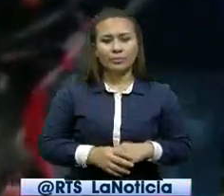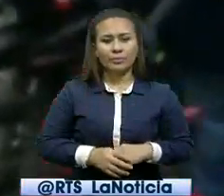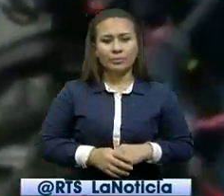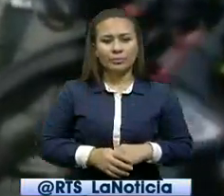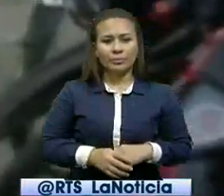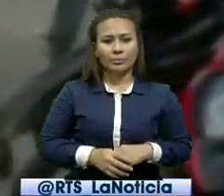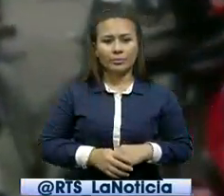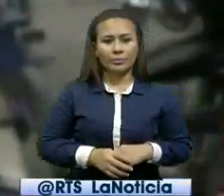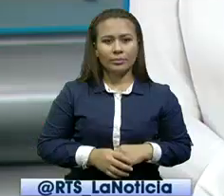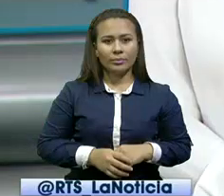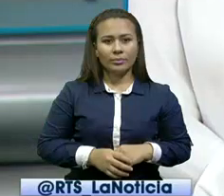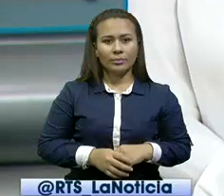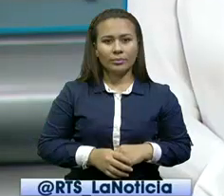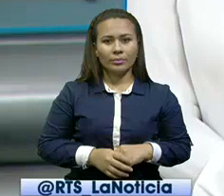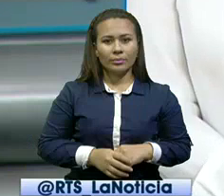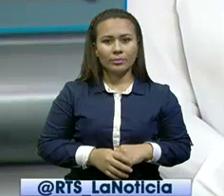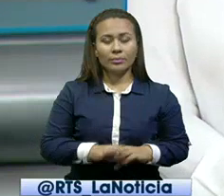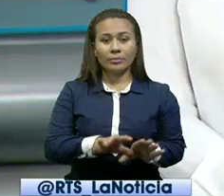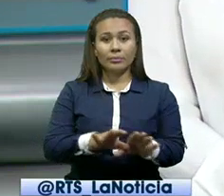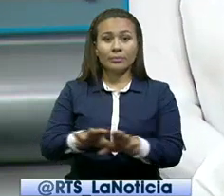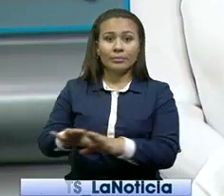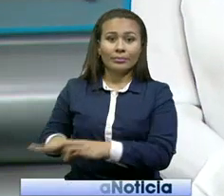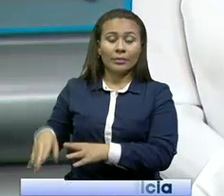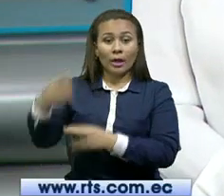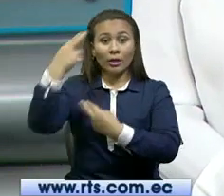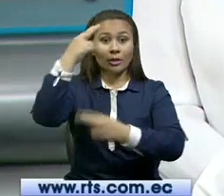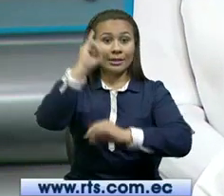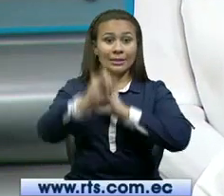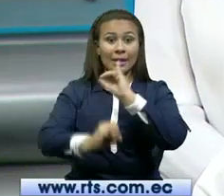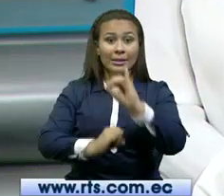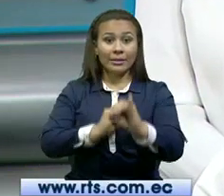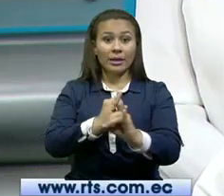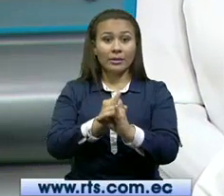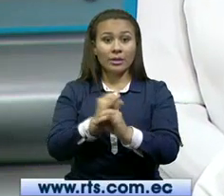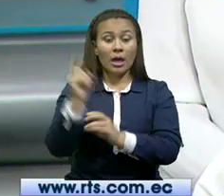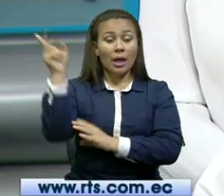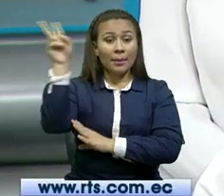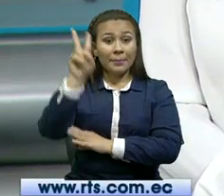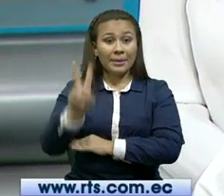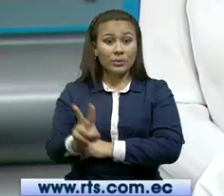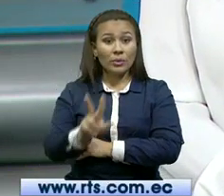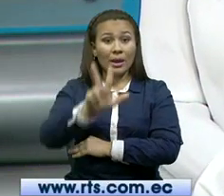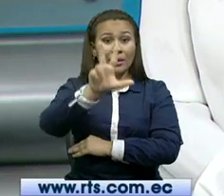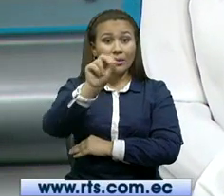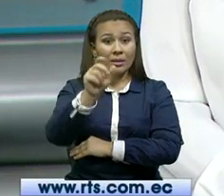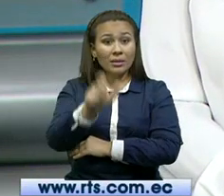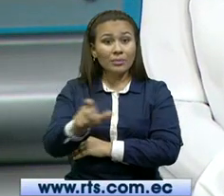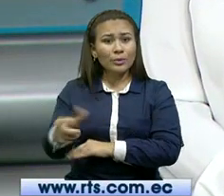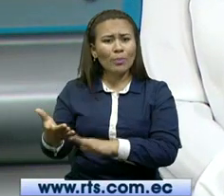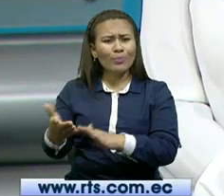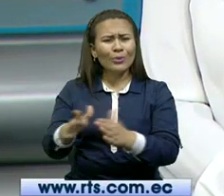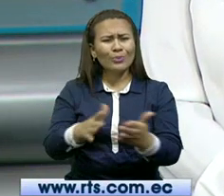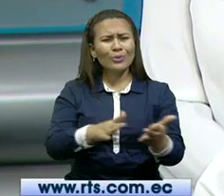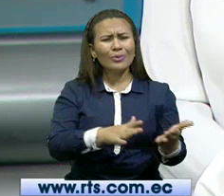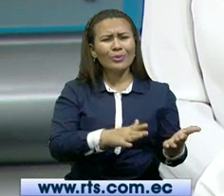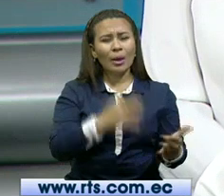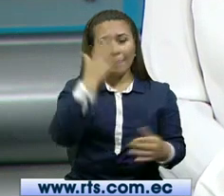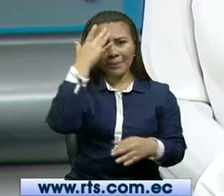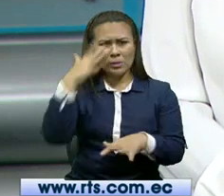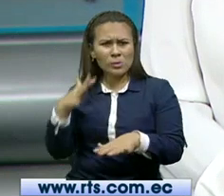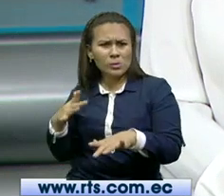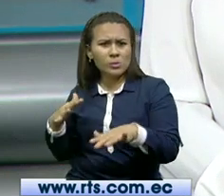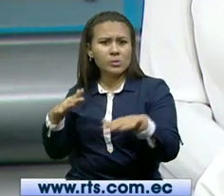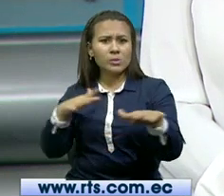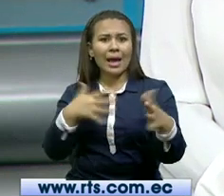Ítalo Ruiz. Pasamos al ámbito internacional. En Venezuela, más de 30 personas murieron durante un motín en